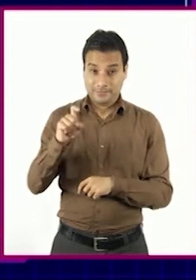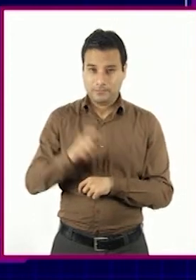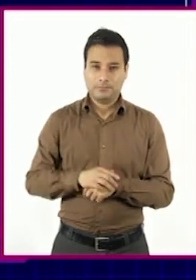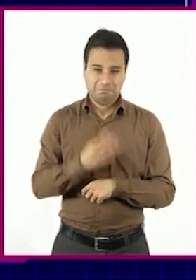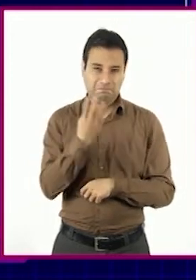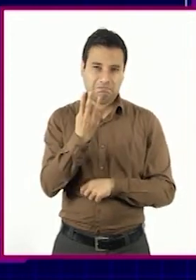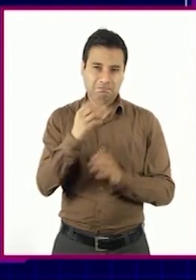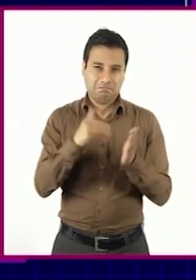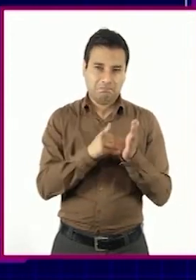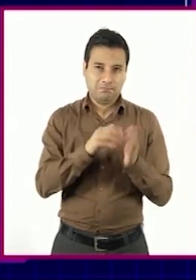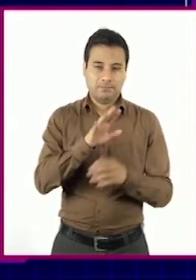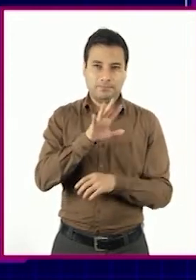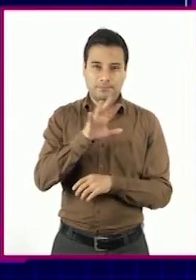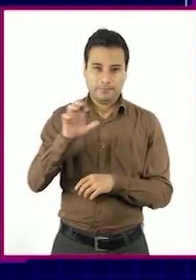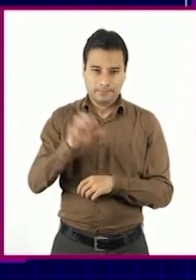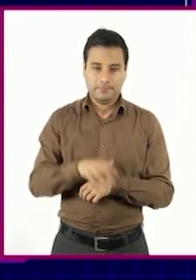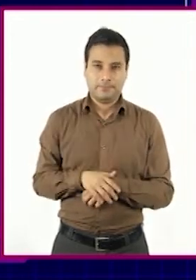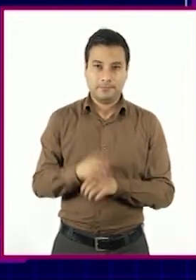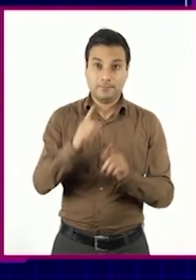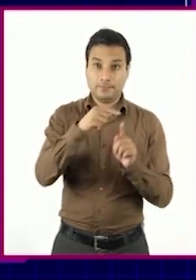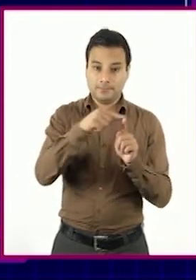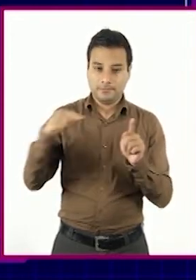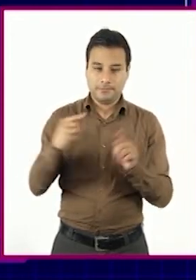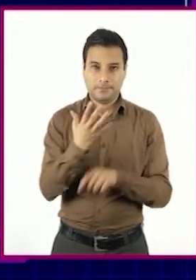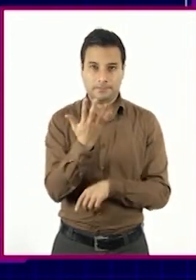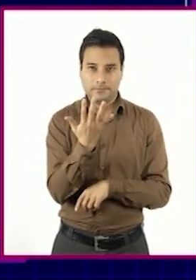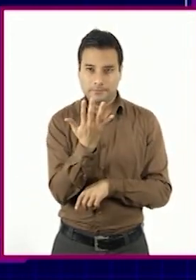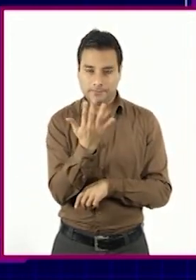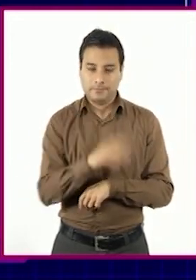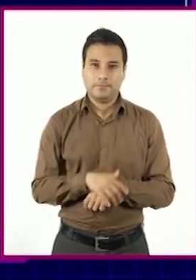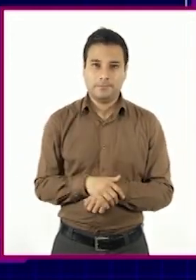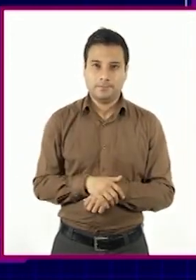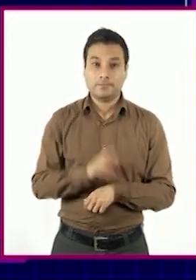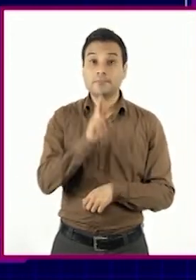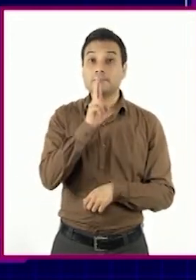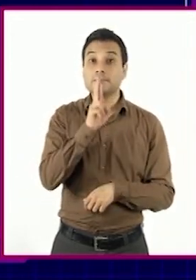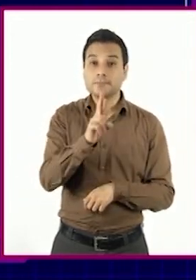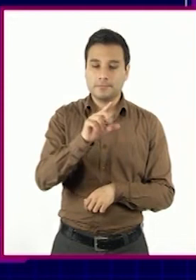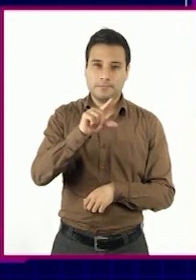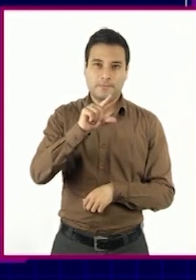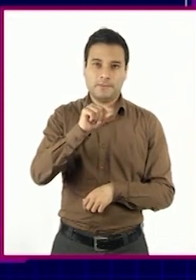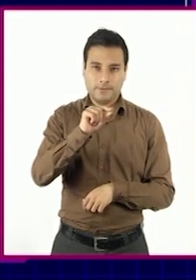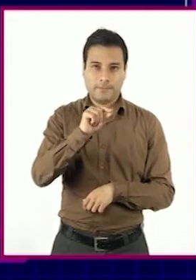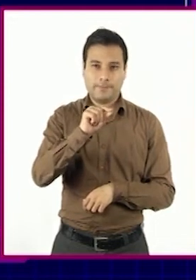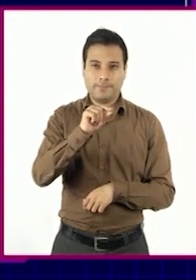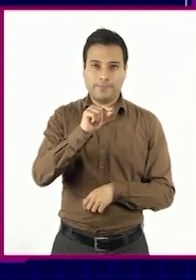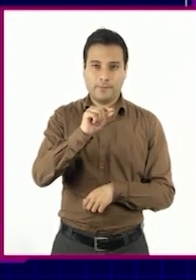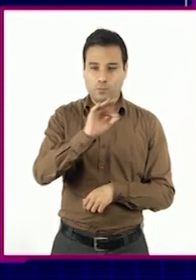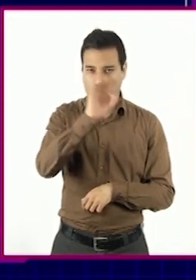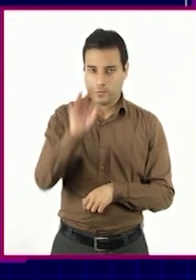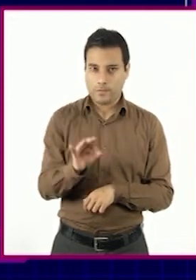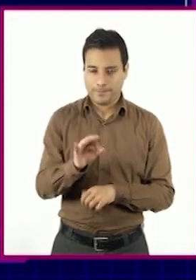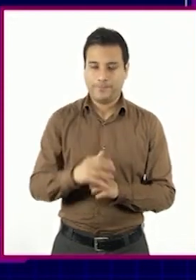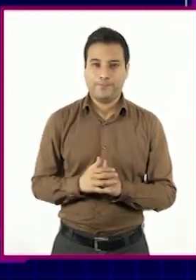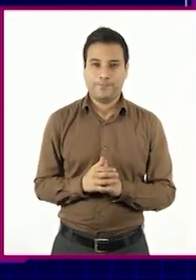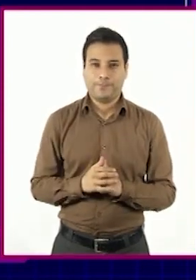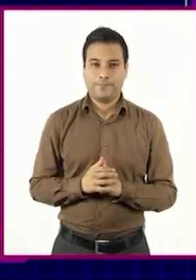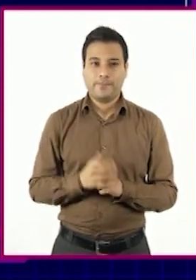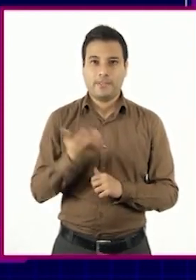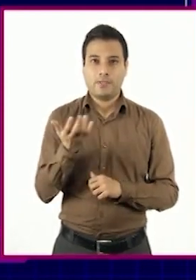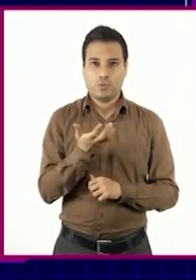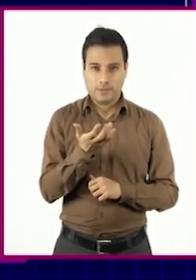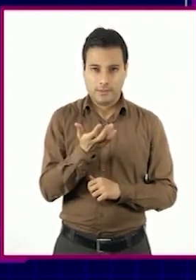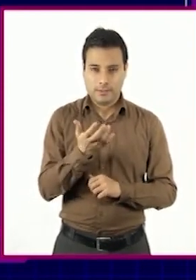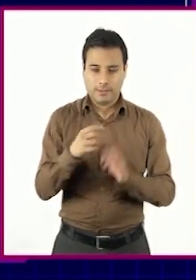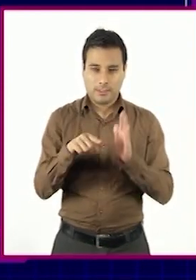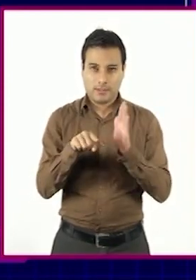3.500. Se divide entre 50. El resultado es 70%. Para las acciones